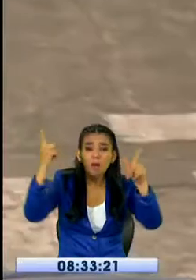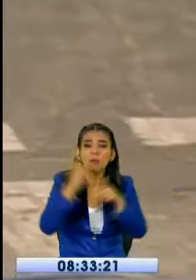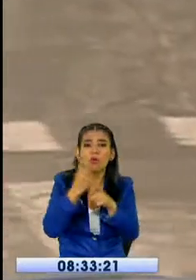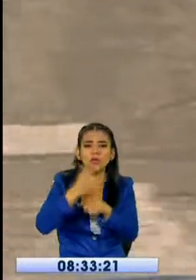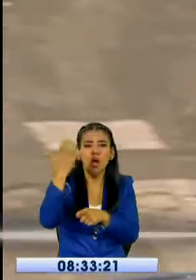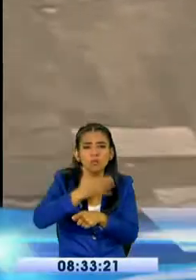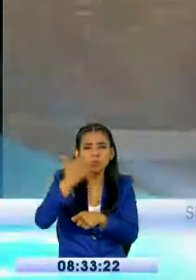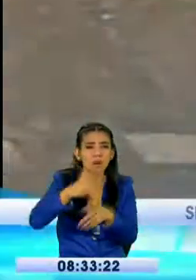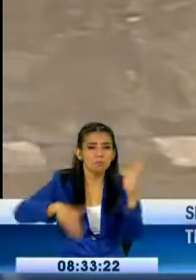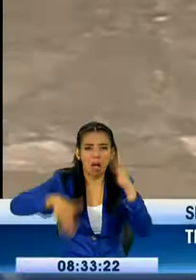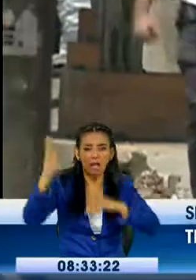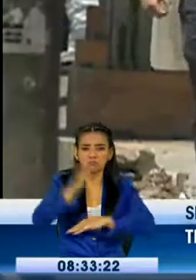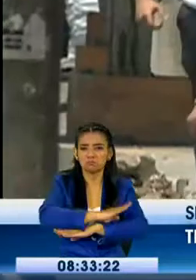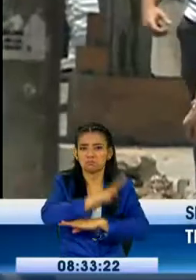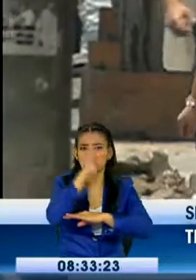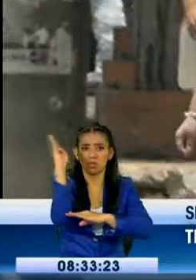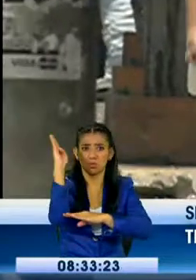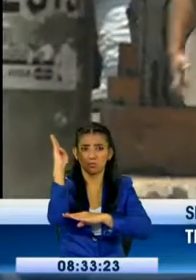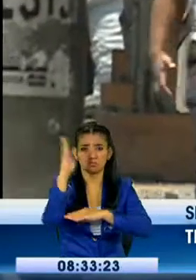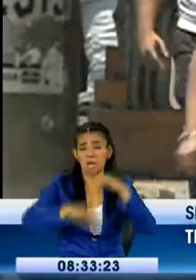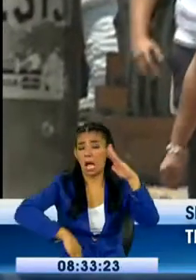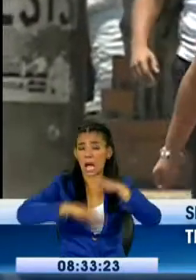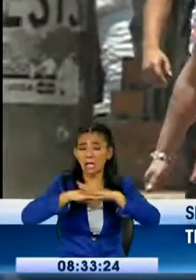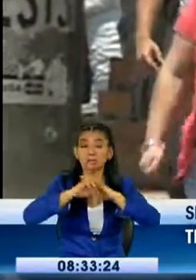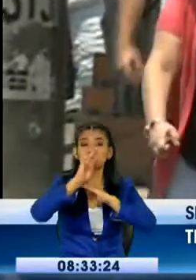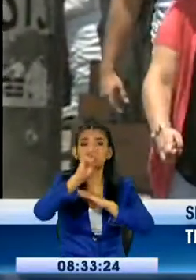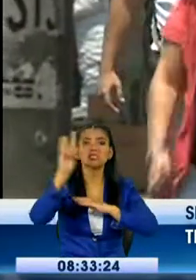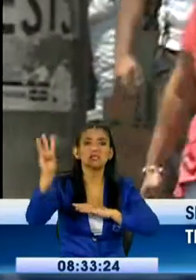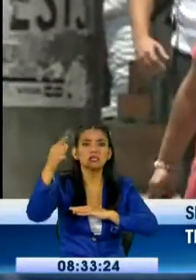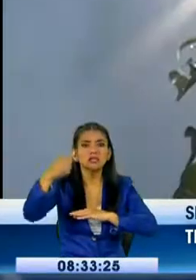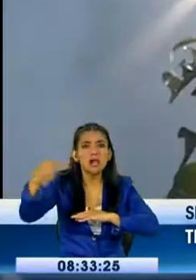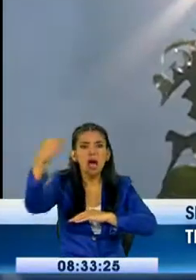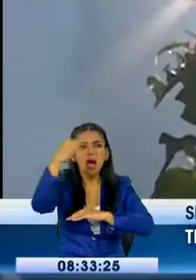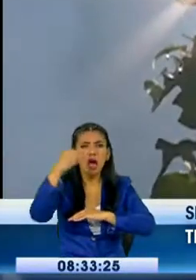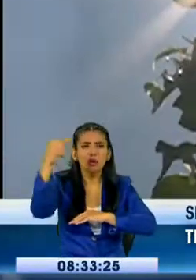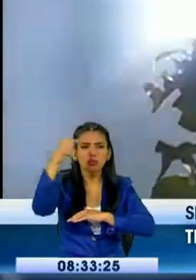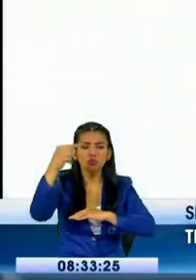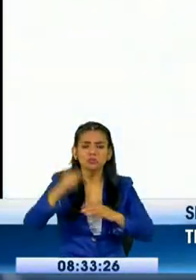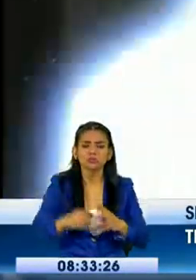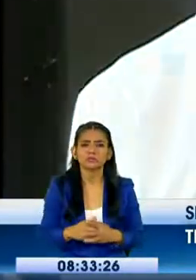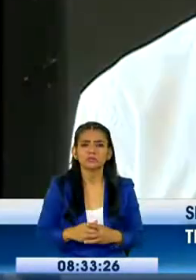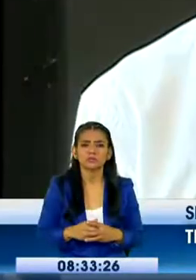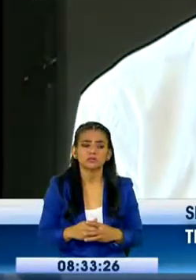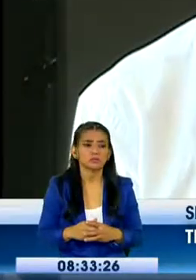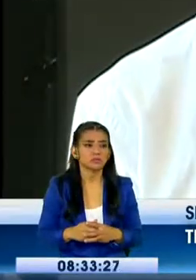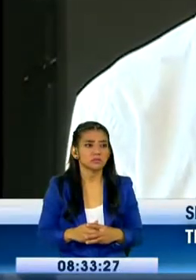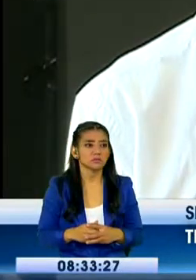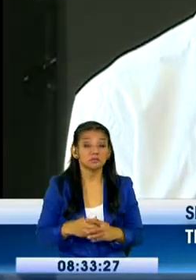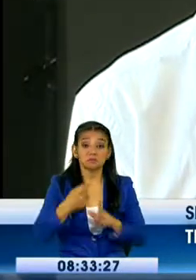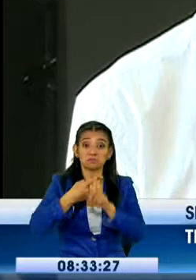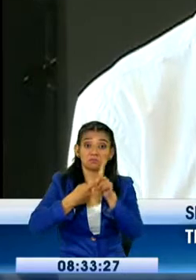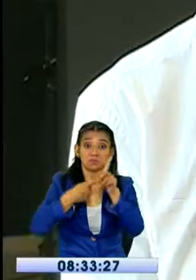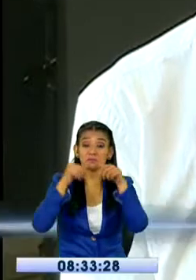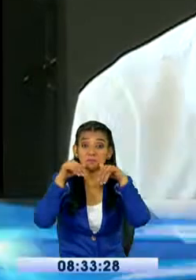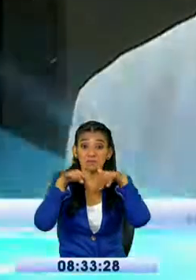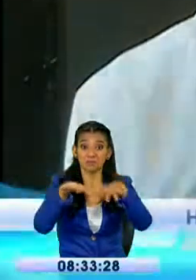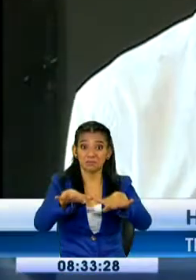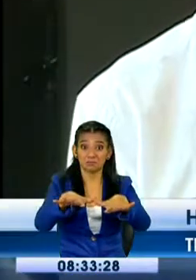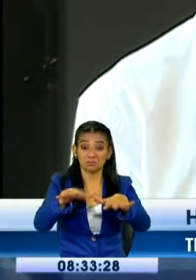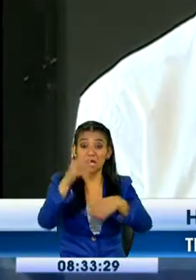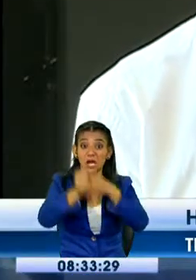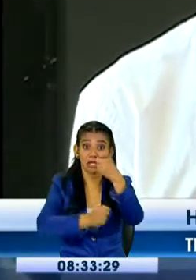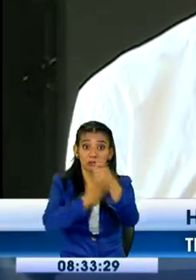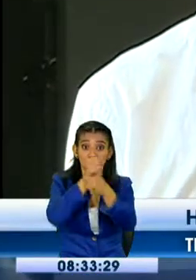temperaturas que se han registrado en el distrito llegan hasta los 26 grados centígrados bajo sombra. Mes de septiembre del año